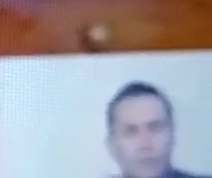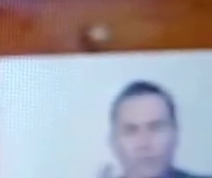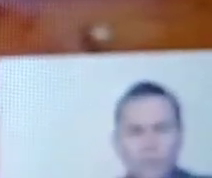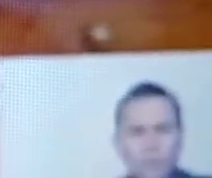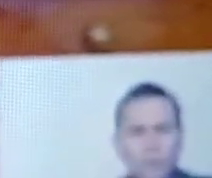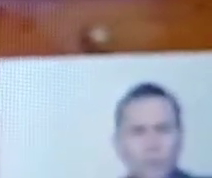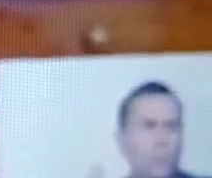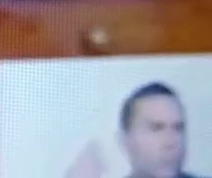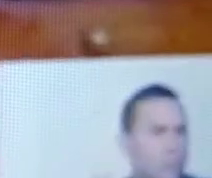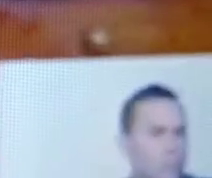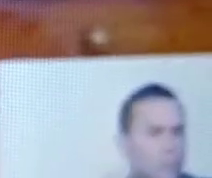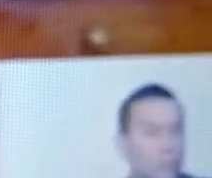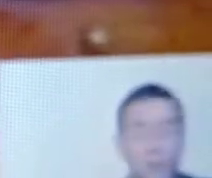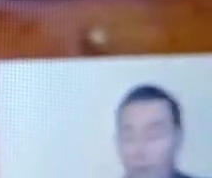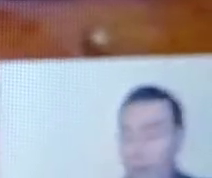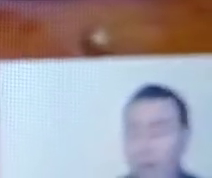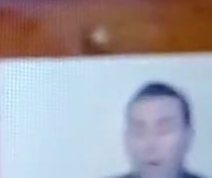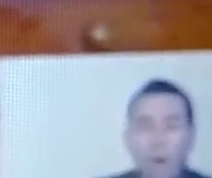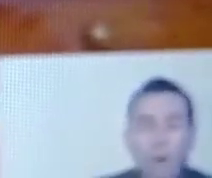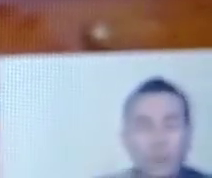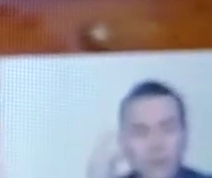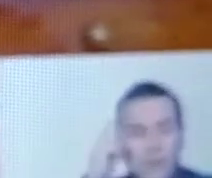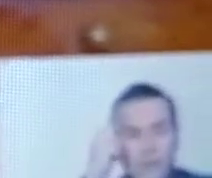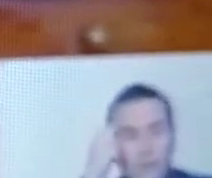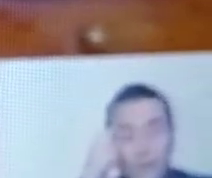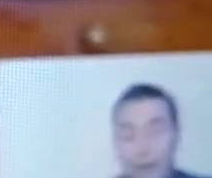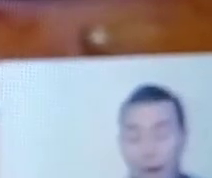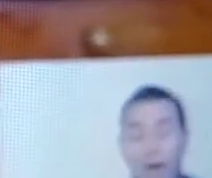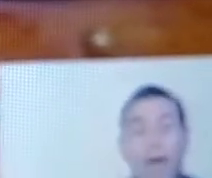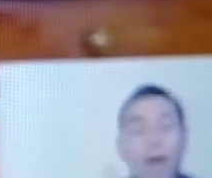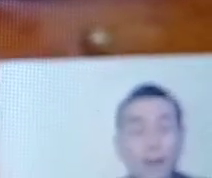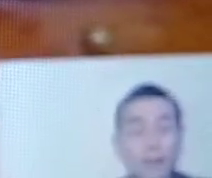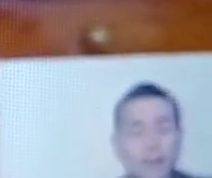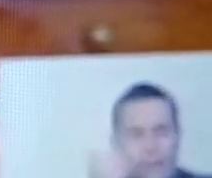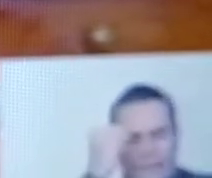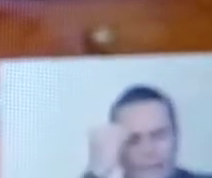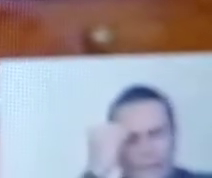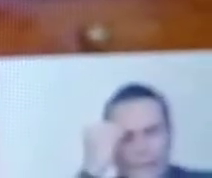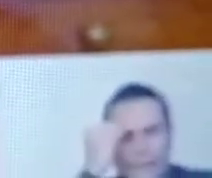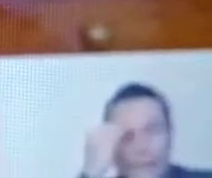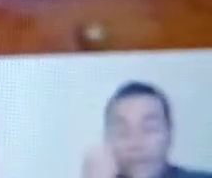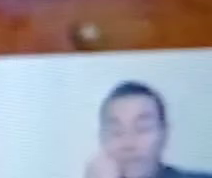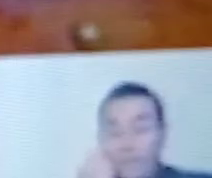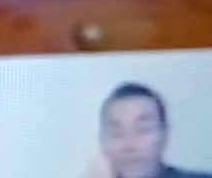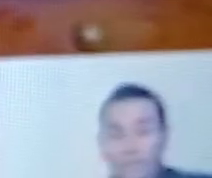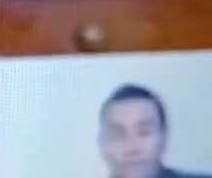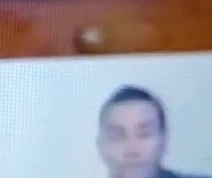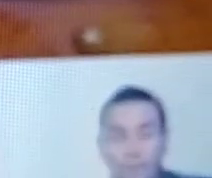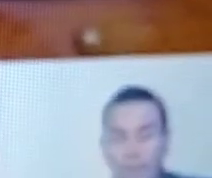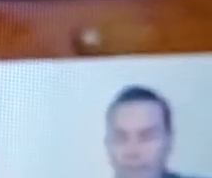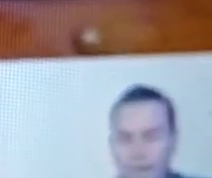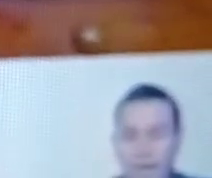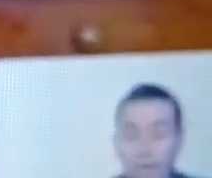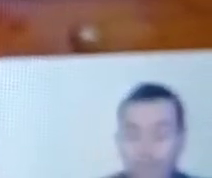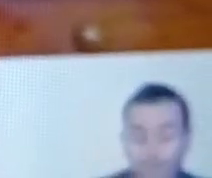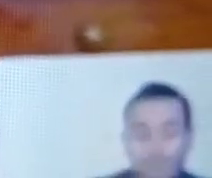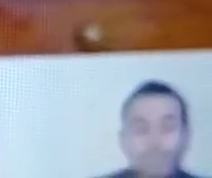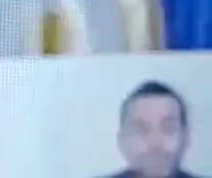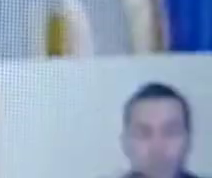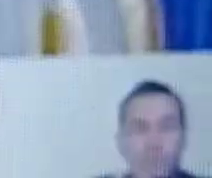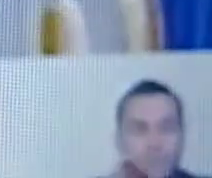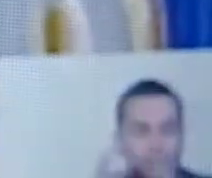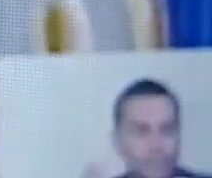cultura, las cosas que nos hacen ser una civilización, pero siempre avanzando y a la vez preparando a los que nos seguirán en esta carrera de relevos que es el desarrollo universal.